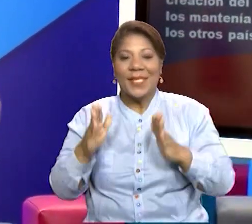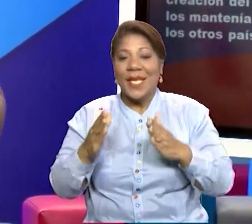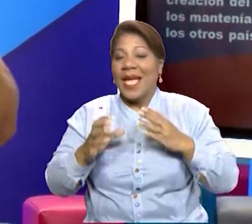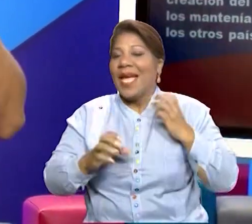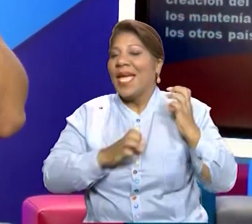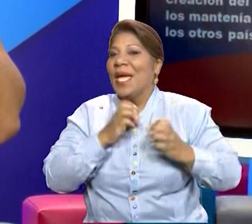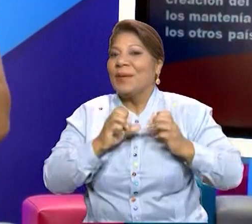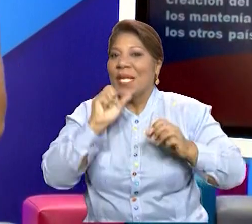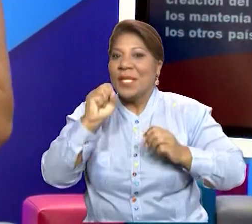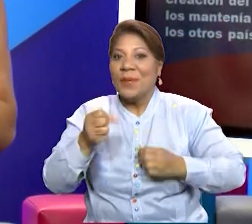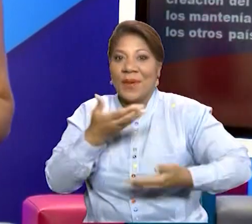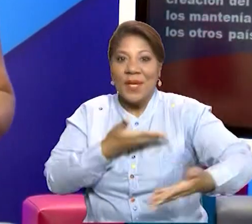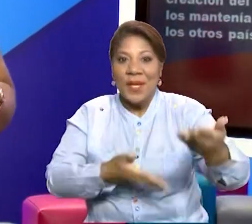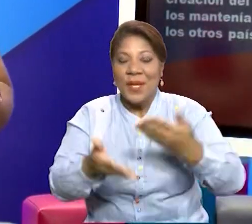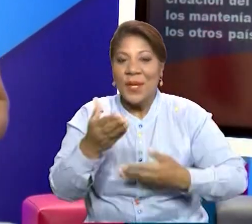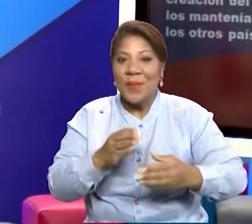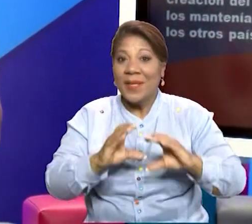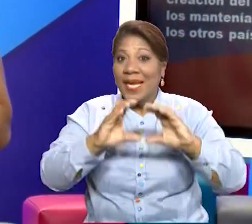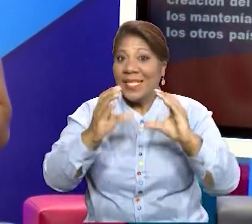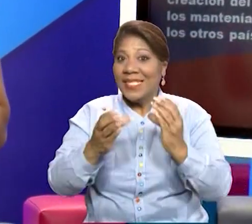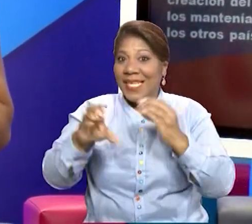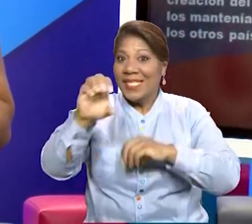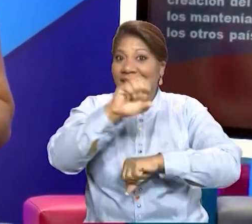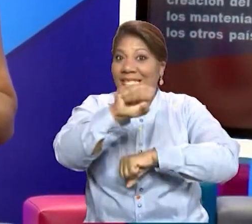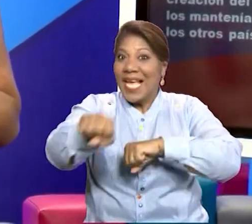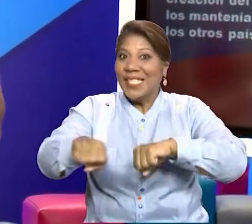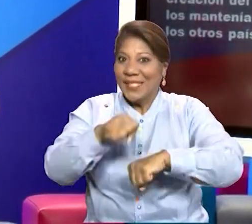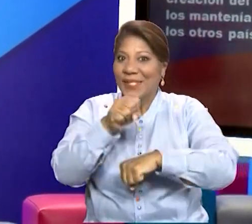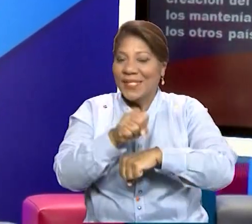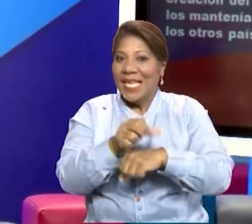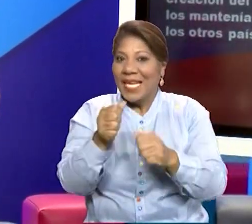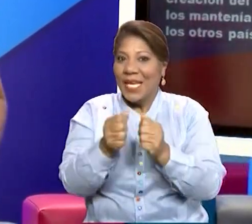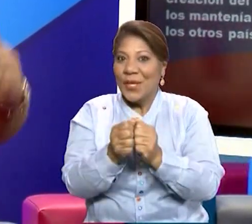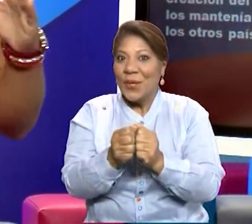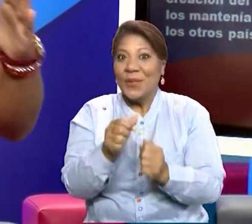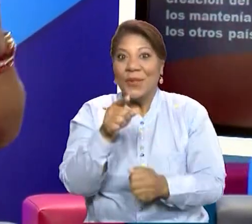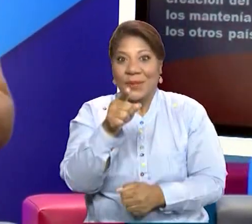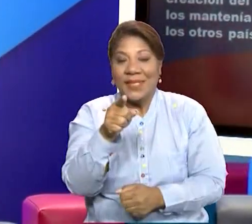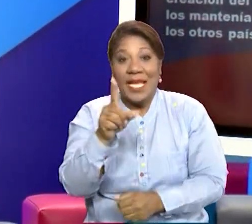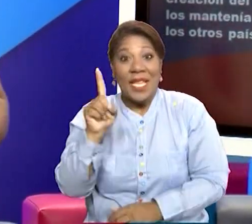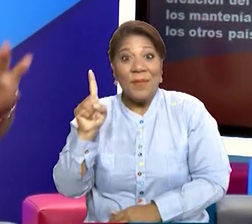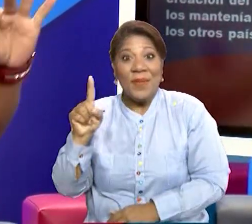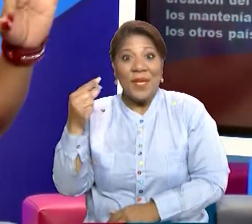Con ustedes la asignatura de Ciencias Sociales, chicos. Primer